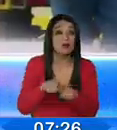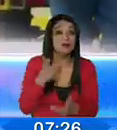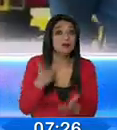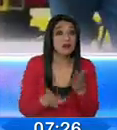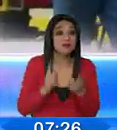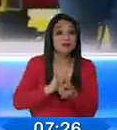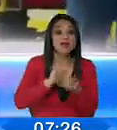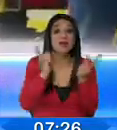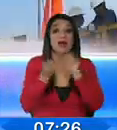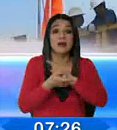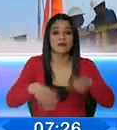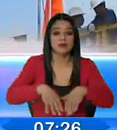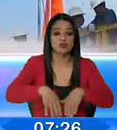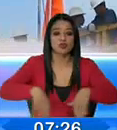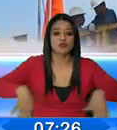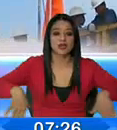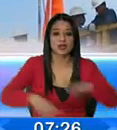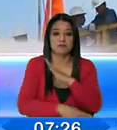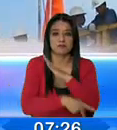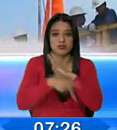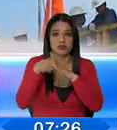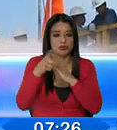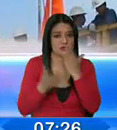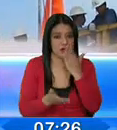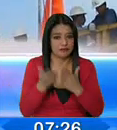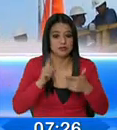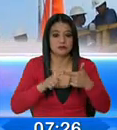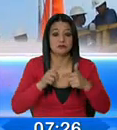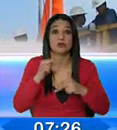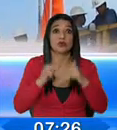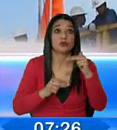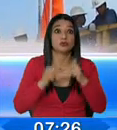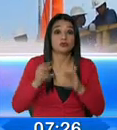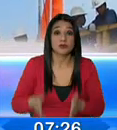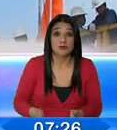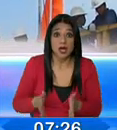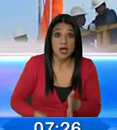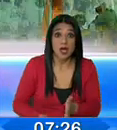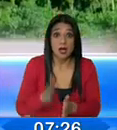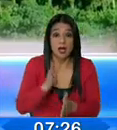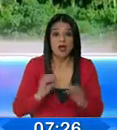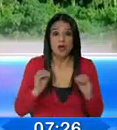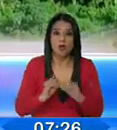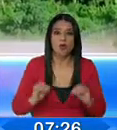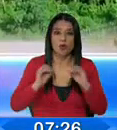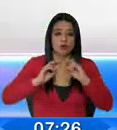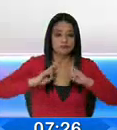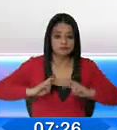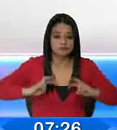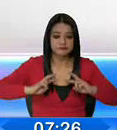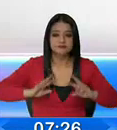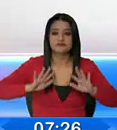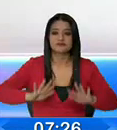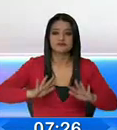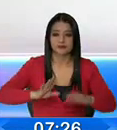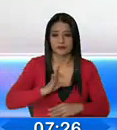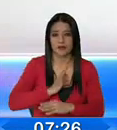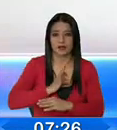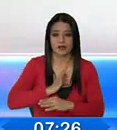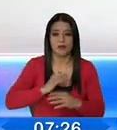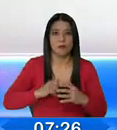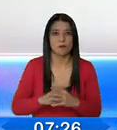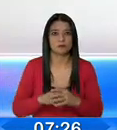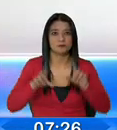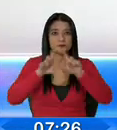reubicación de tuberías de petróleo, la construcción de una variante de vía y el inicio de estudios técnicos. La Corporación Eléctrica